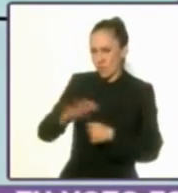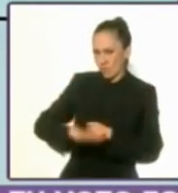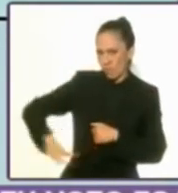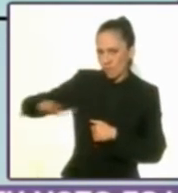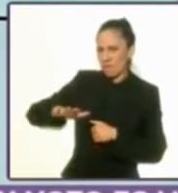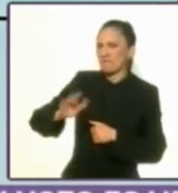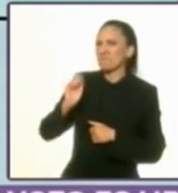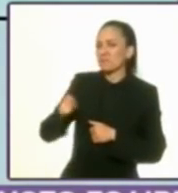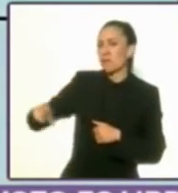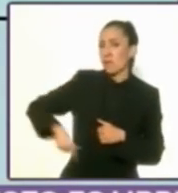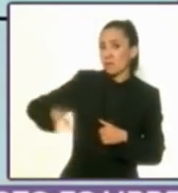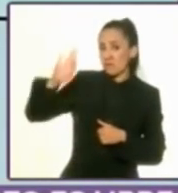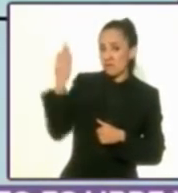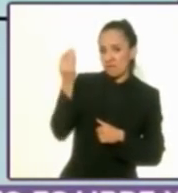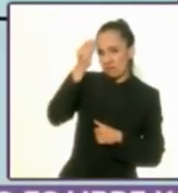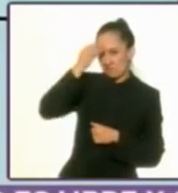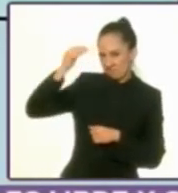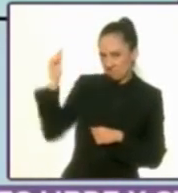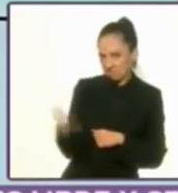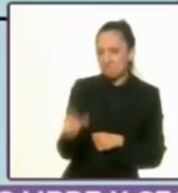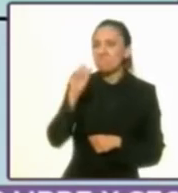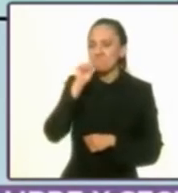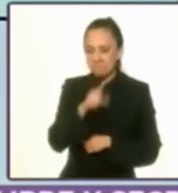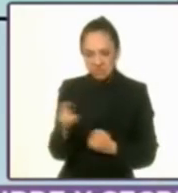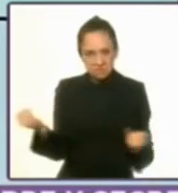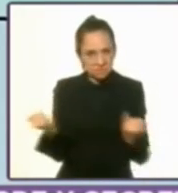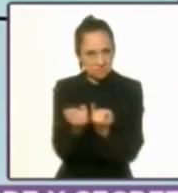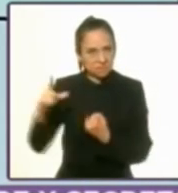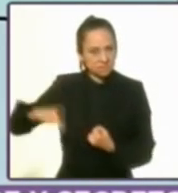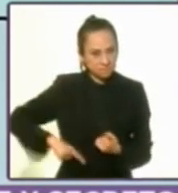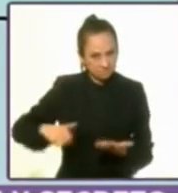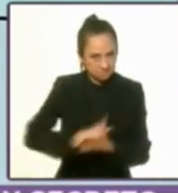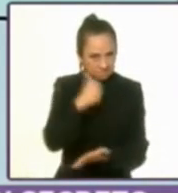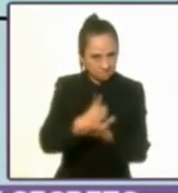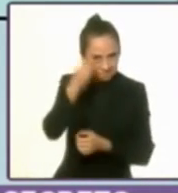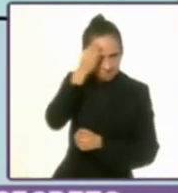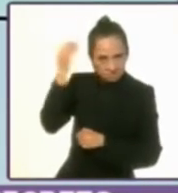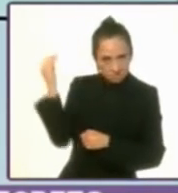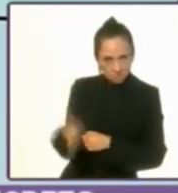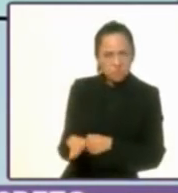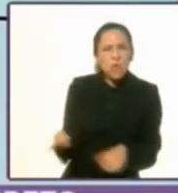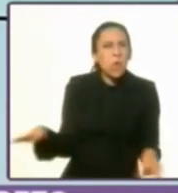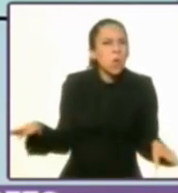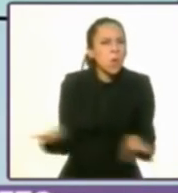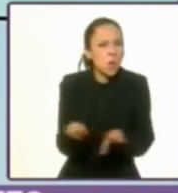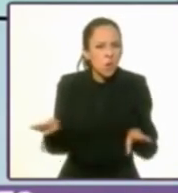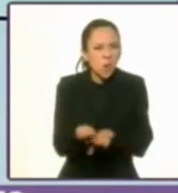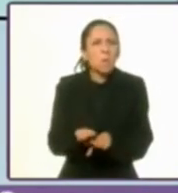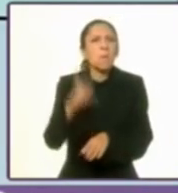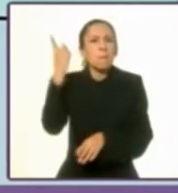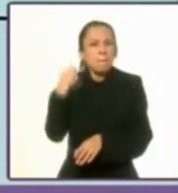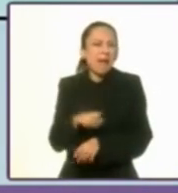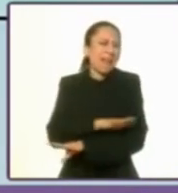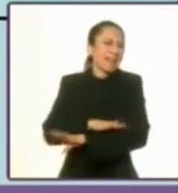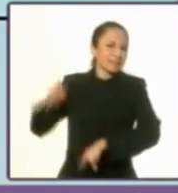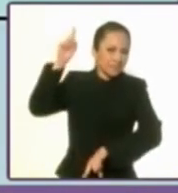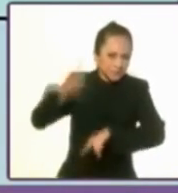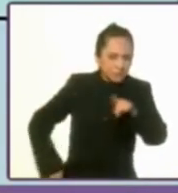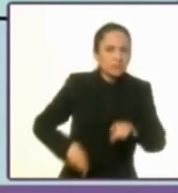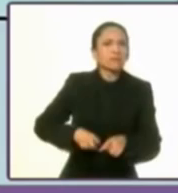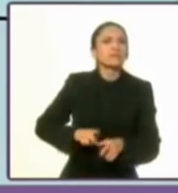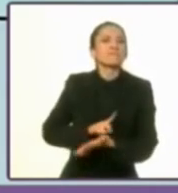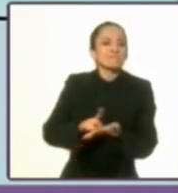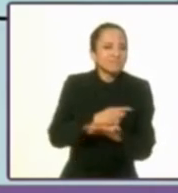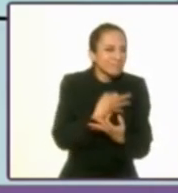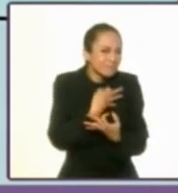y por el gobierno de la ciudad la única manera de cerrar la puerta de las adicciones y de cerrar la puerta de la violencia es